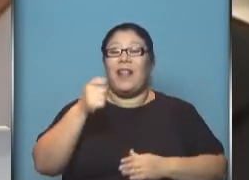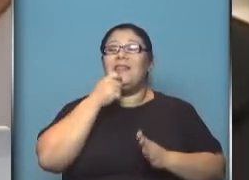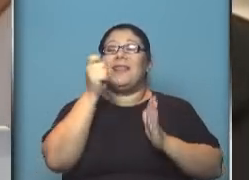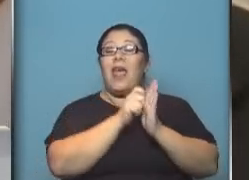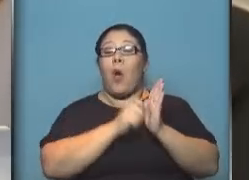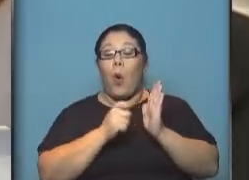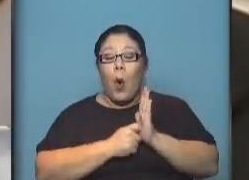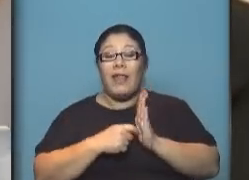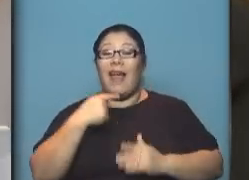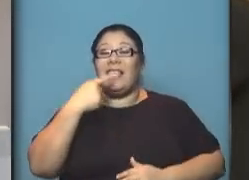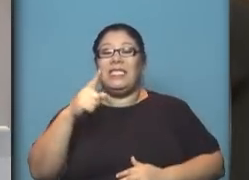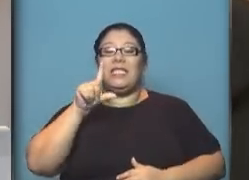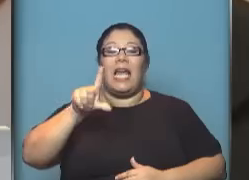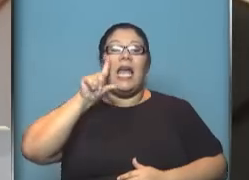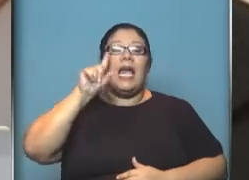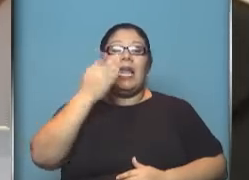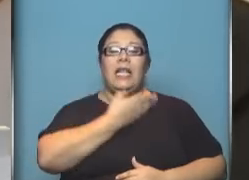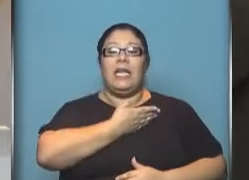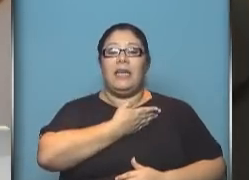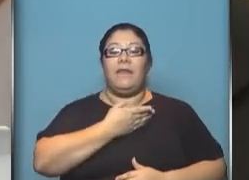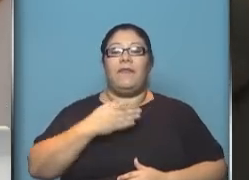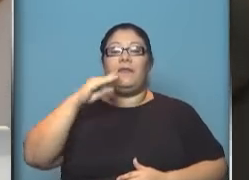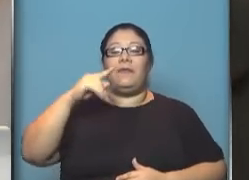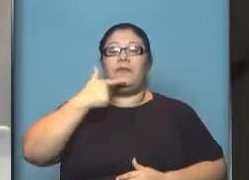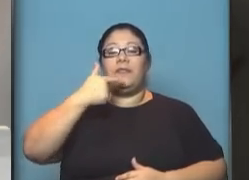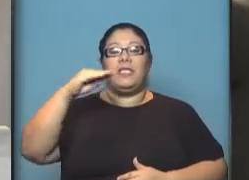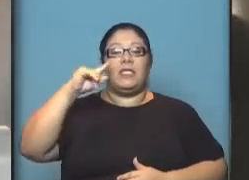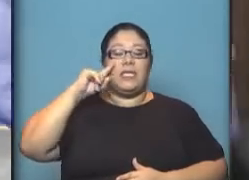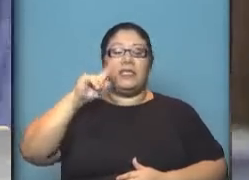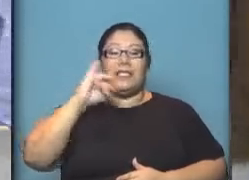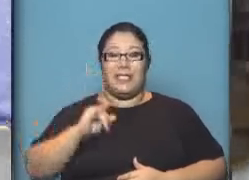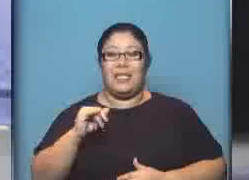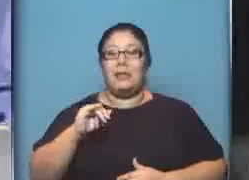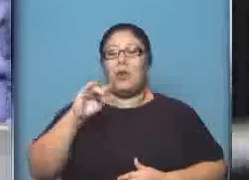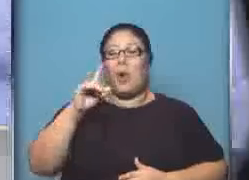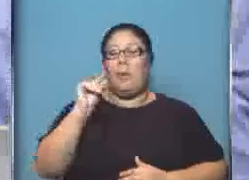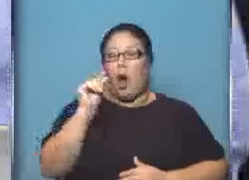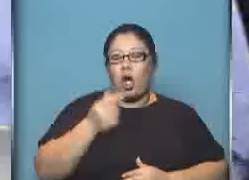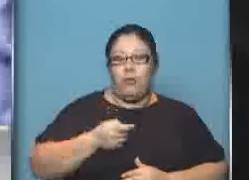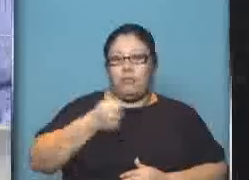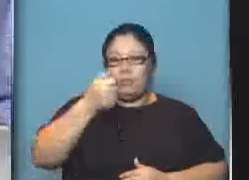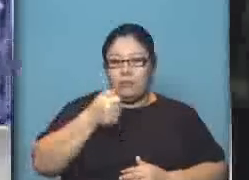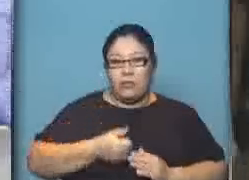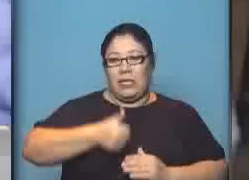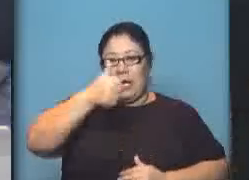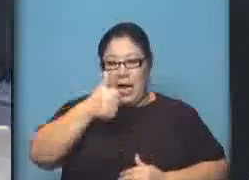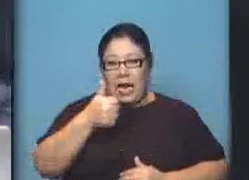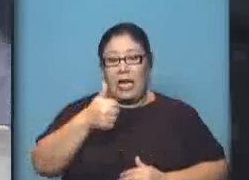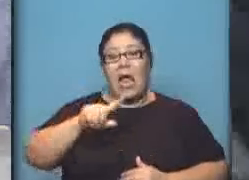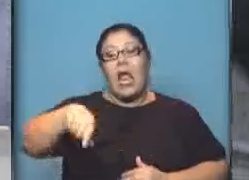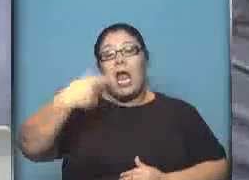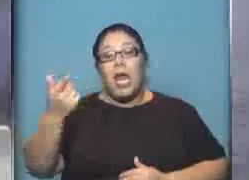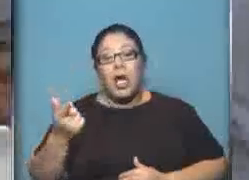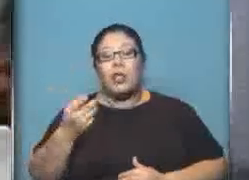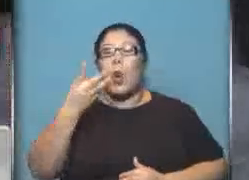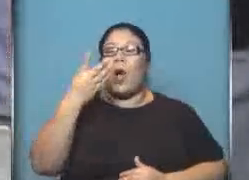estaría superando por menos de 2 puntos a Del Cel, en tanto que Omar Perotti, del Frente Peronista para la Victoria, estaría a escasos 4 puntos de